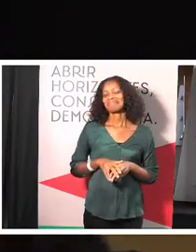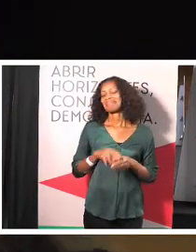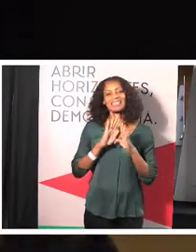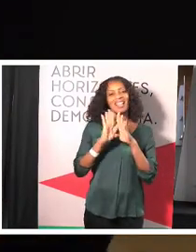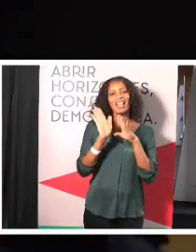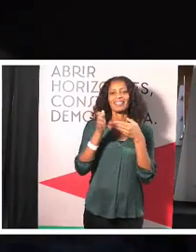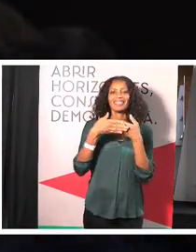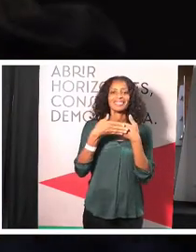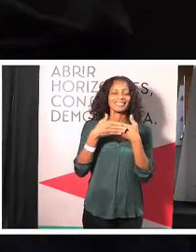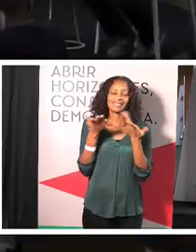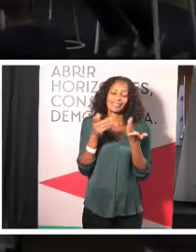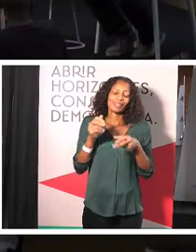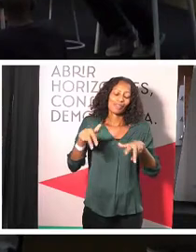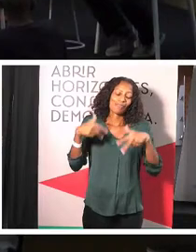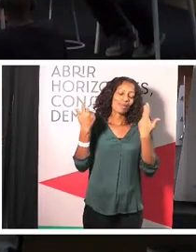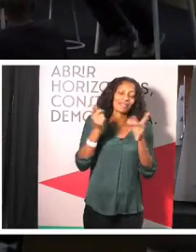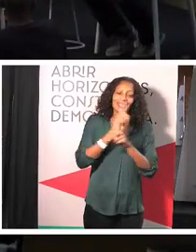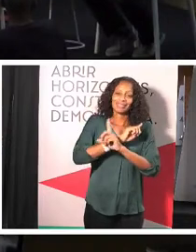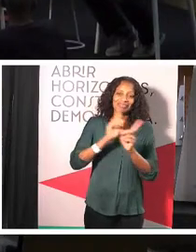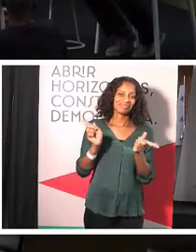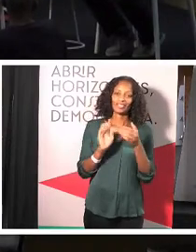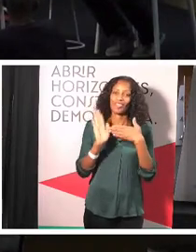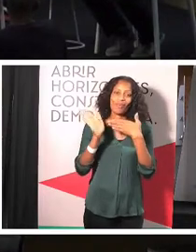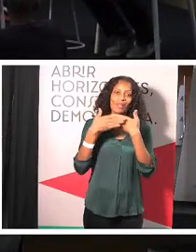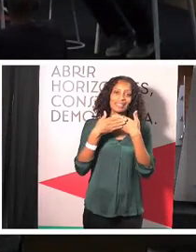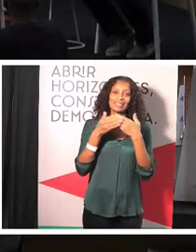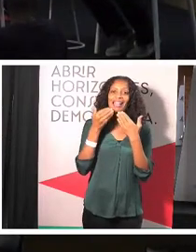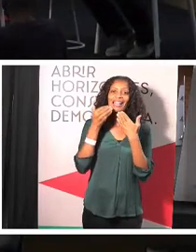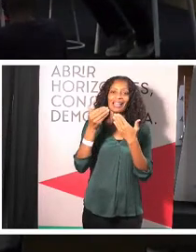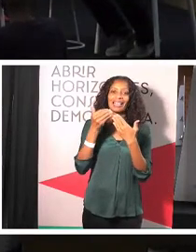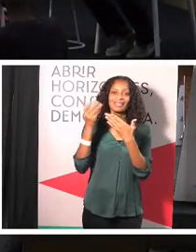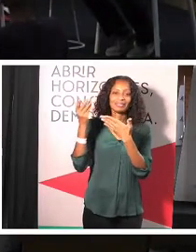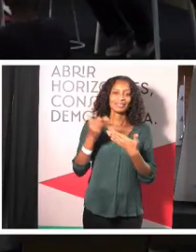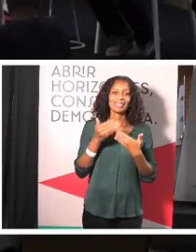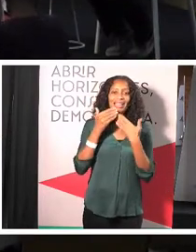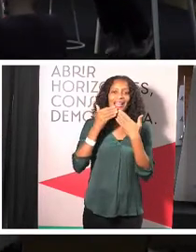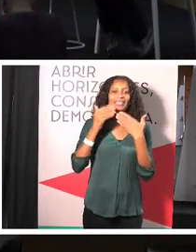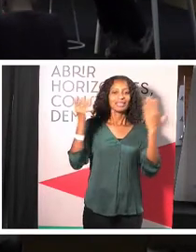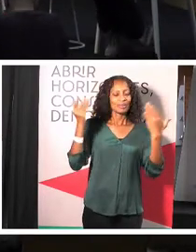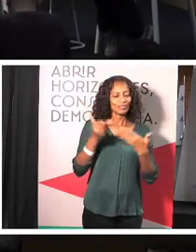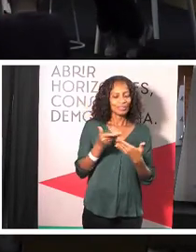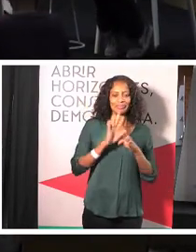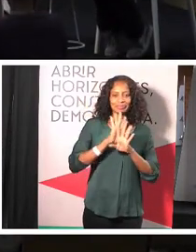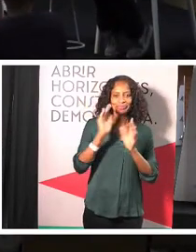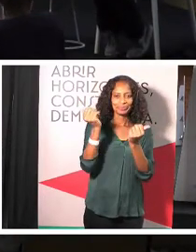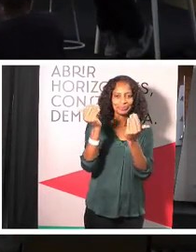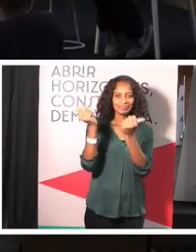ahí un turno pirata, pero no me dejan. Así que nada, muchas gracias por la asistencia.